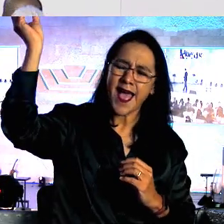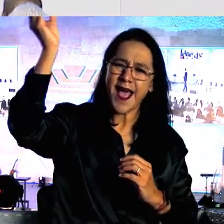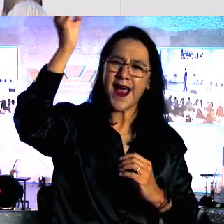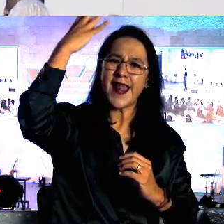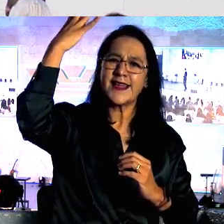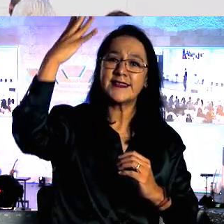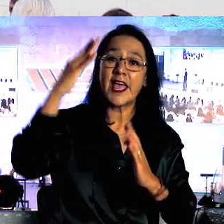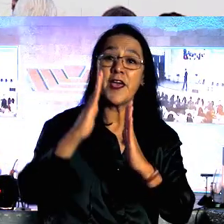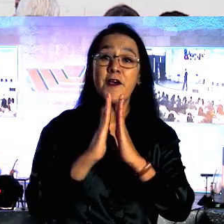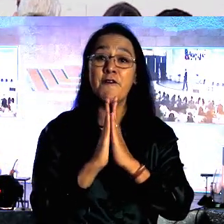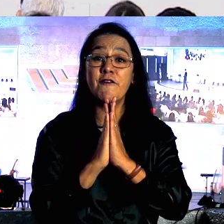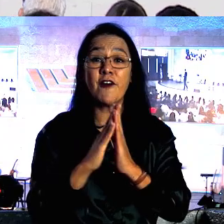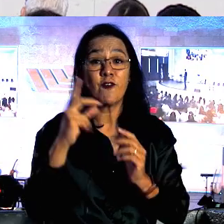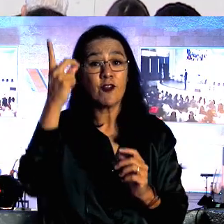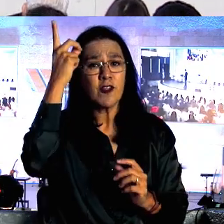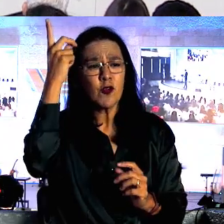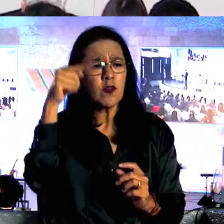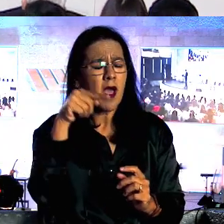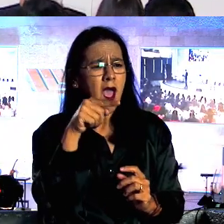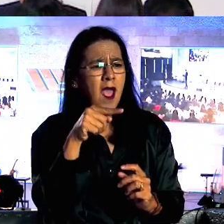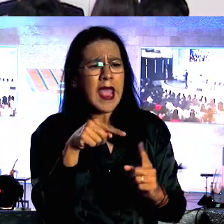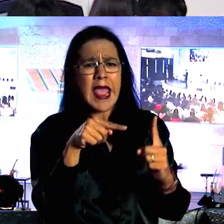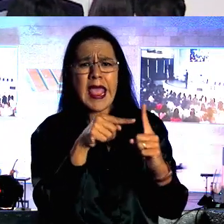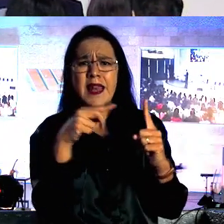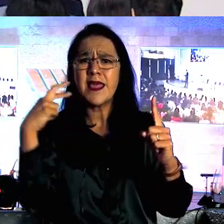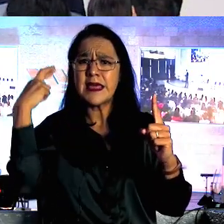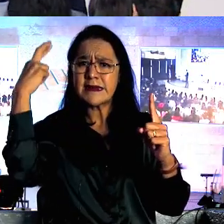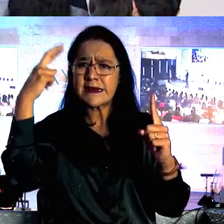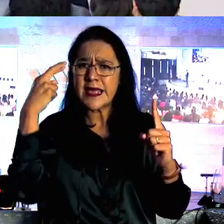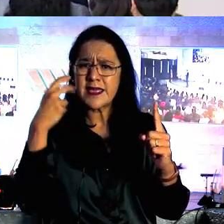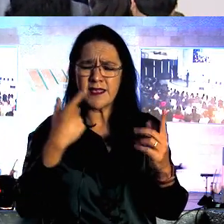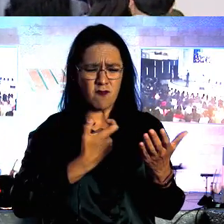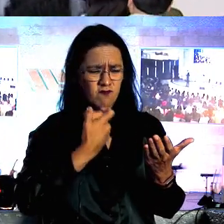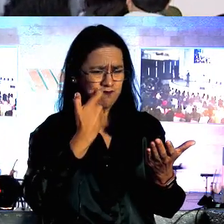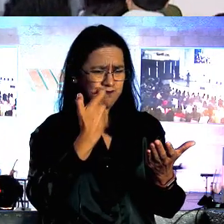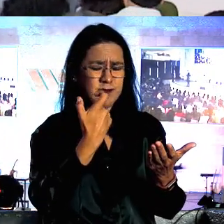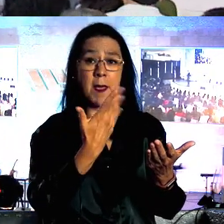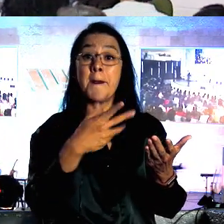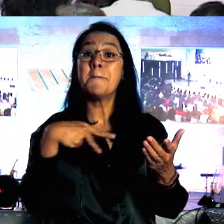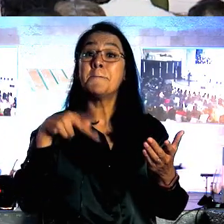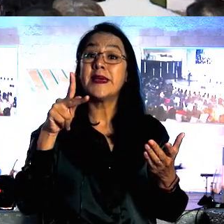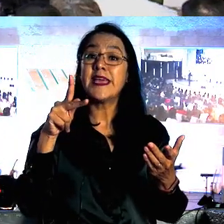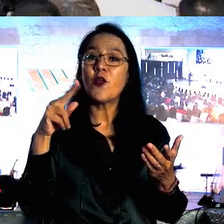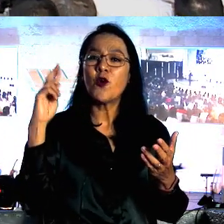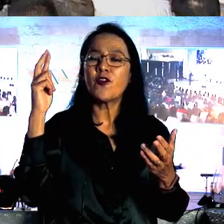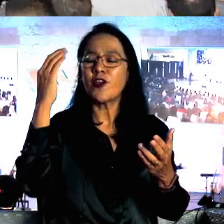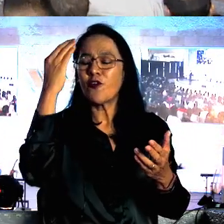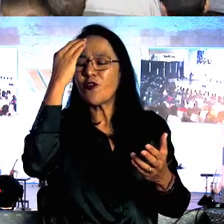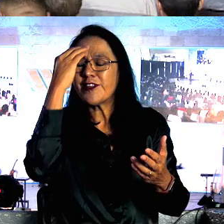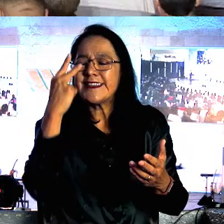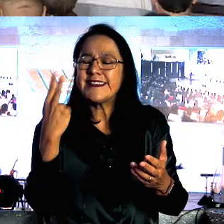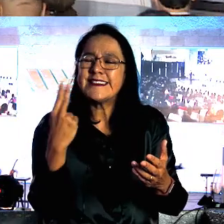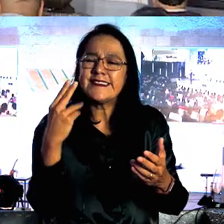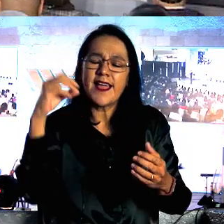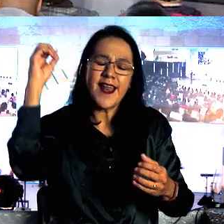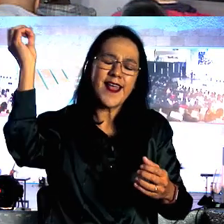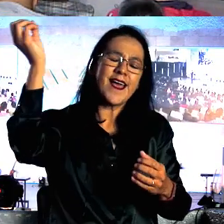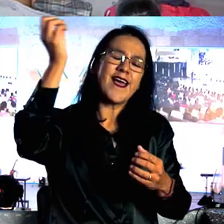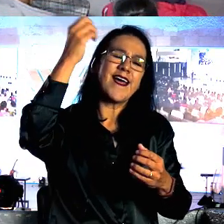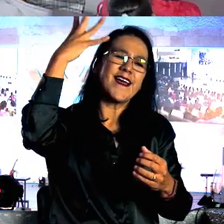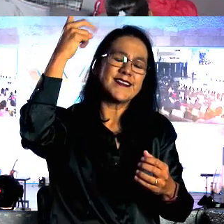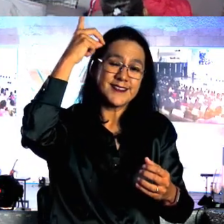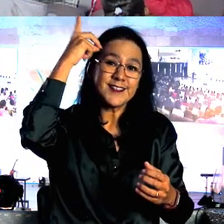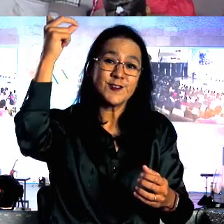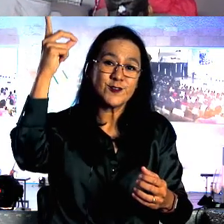y él es un hombre muy rico, él reconoce que necesita de la gracia de Dios. Y algo que nos enseña